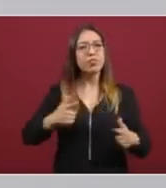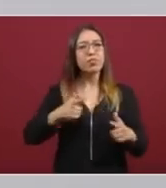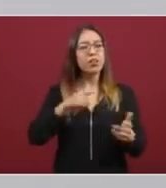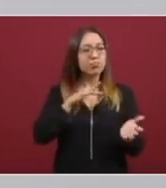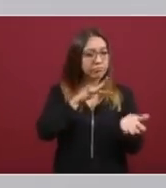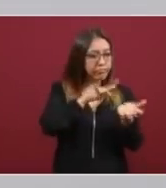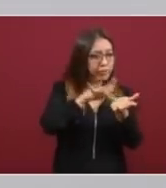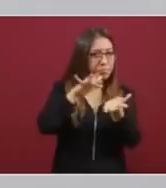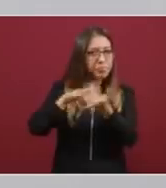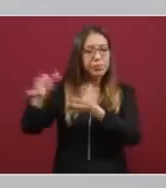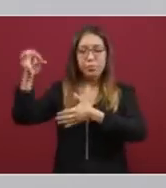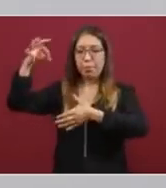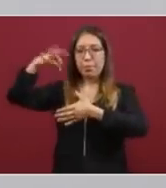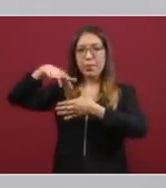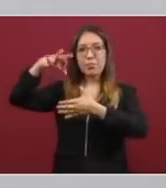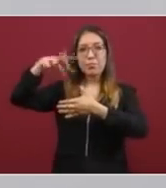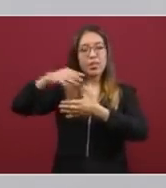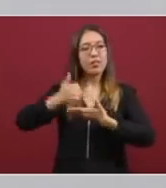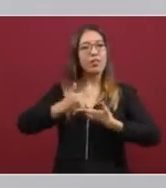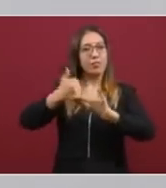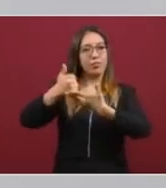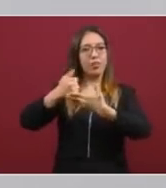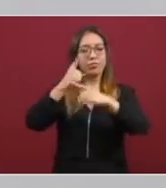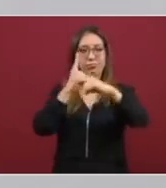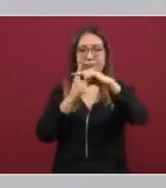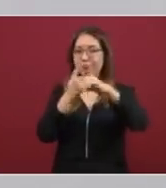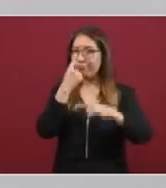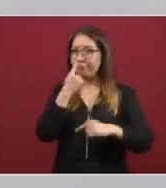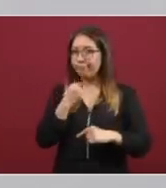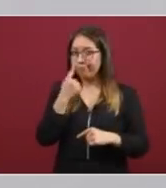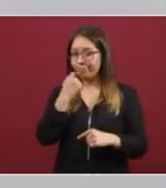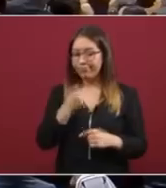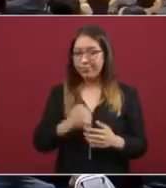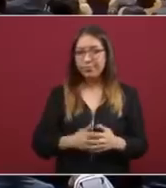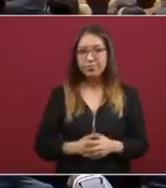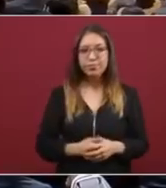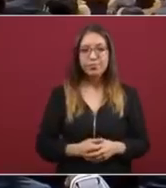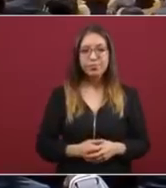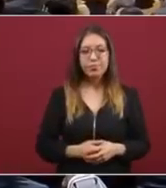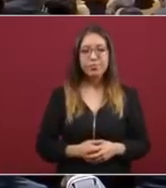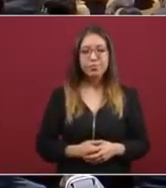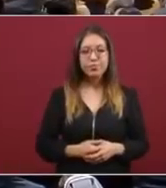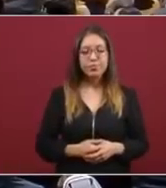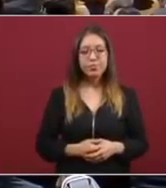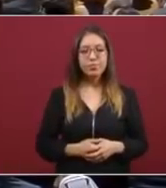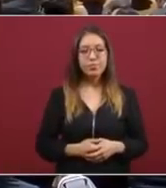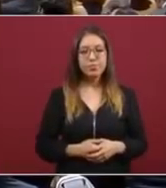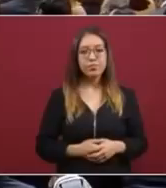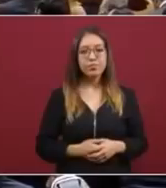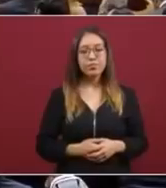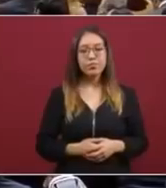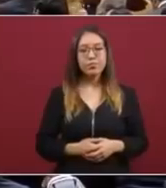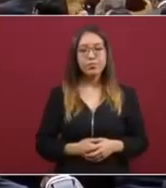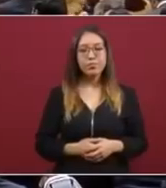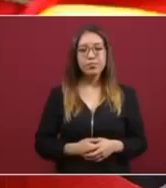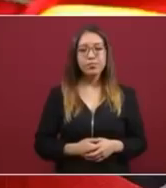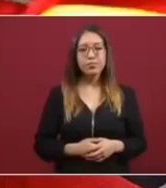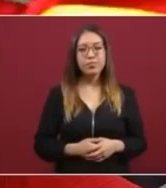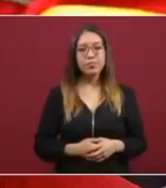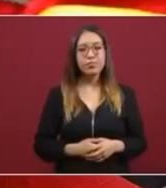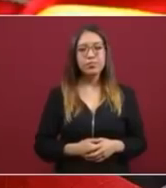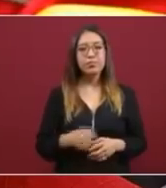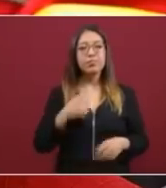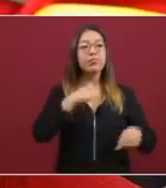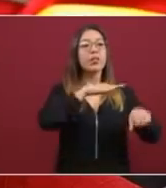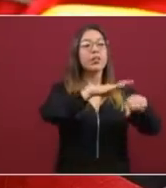aporten, ayuden en esta colecta. ¿Cómo convoco a todo el